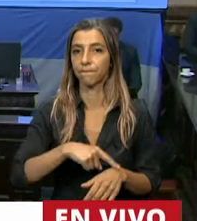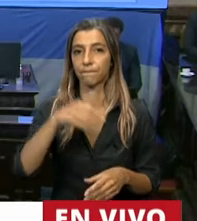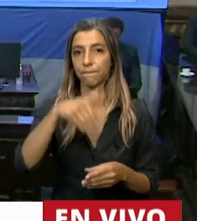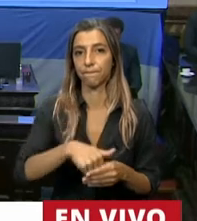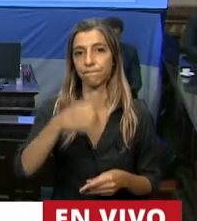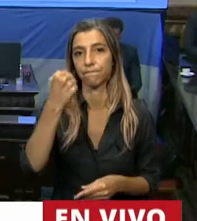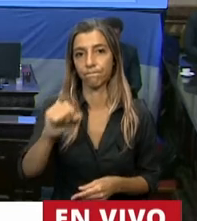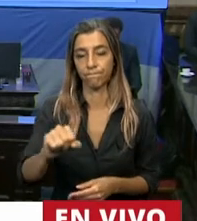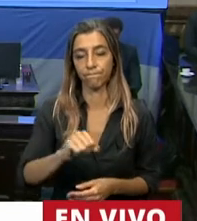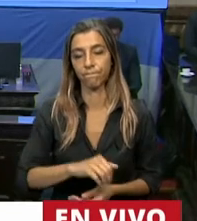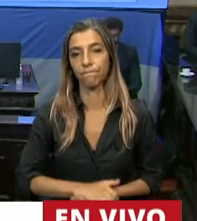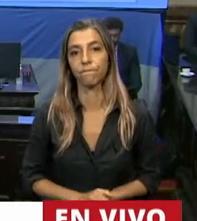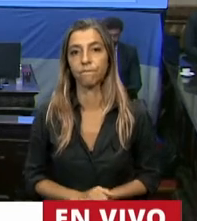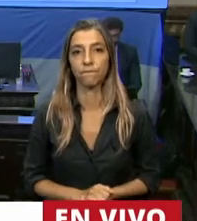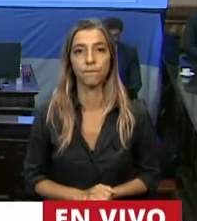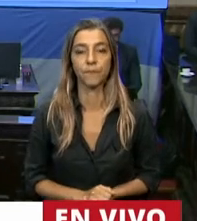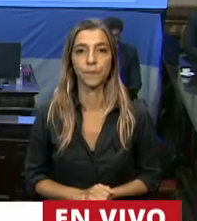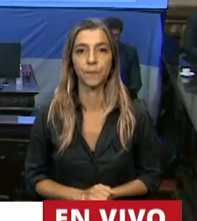Ausente a la hora de votar.